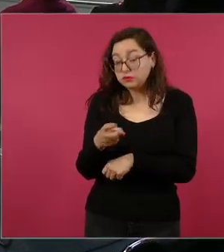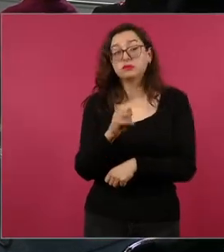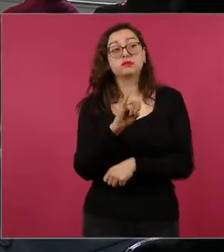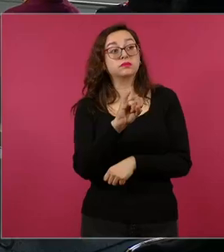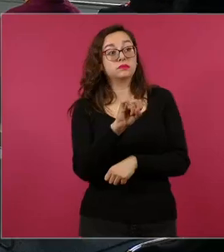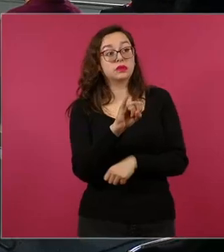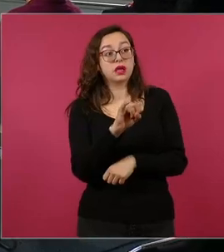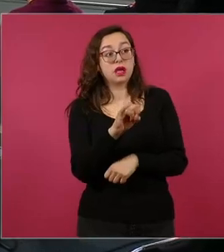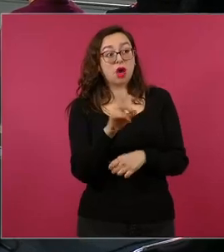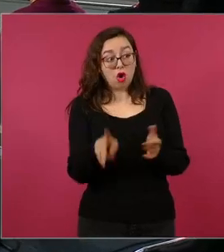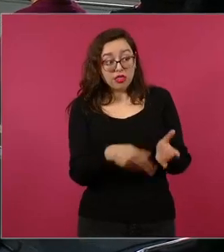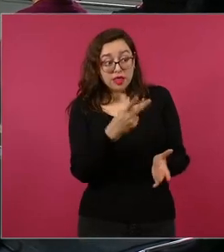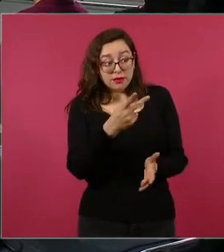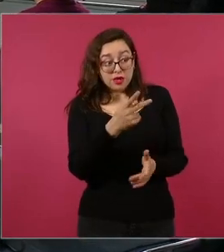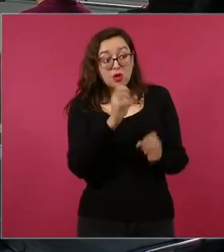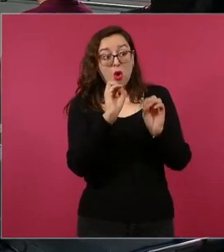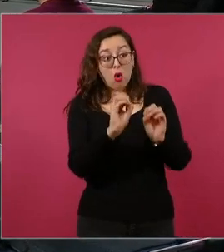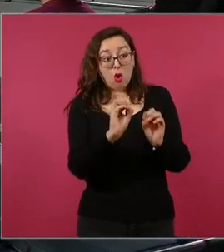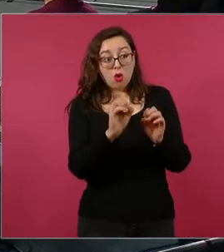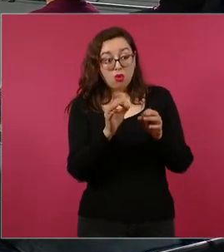¿O ampliación del periodo?